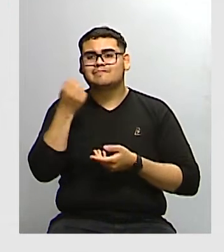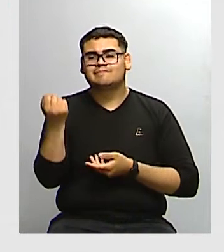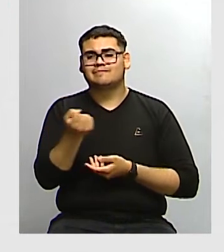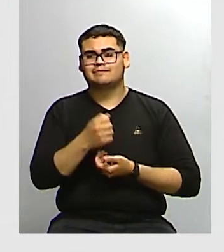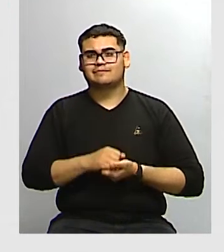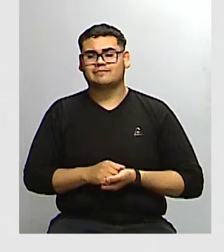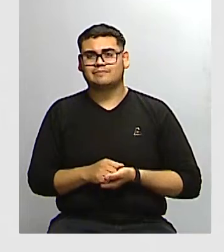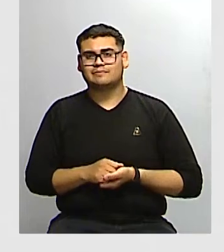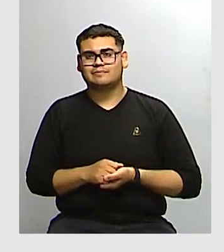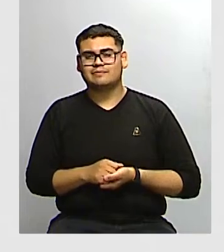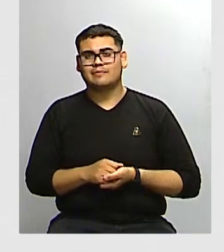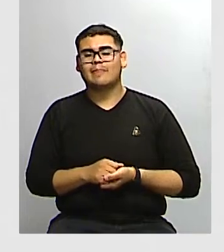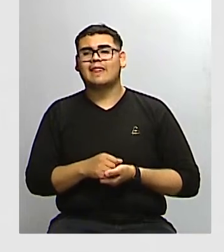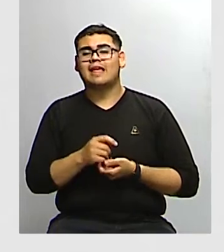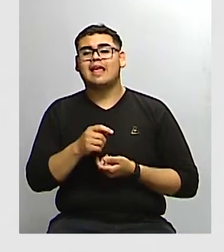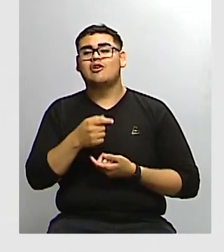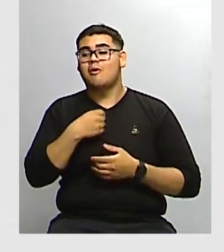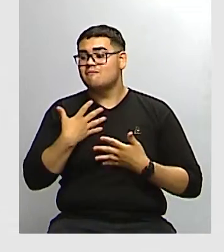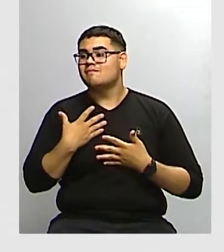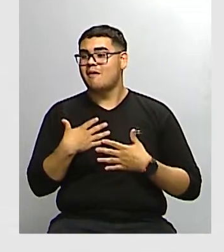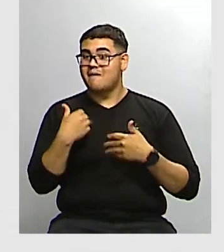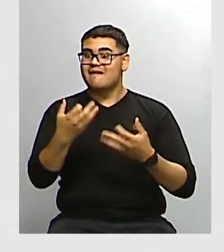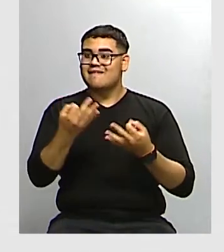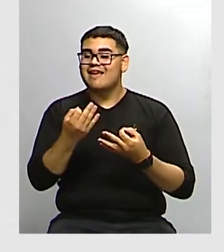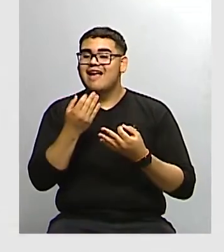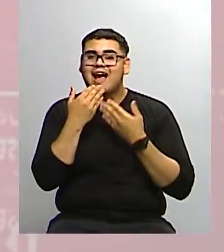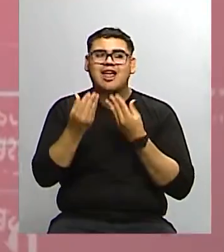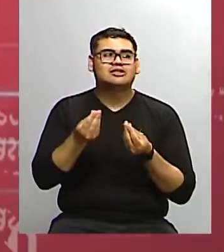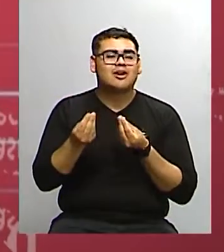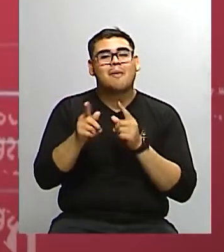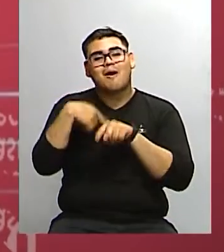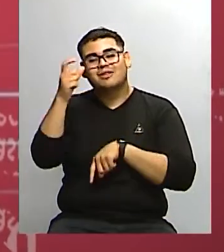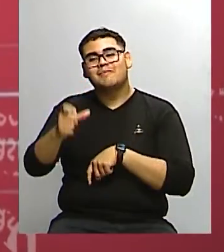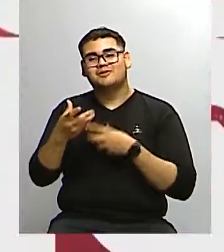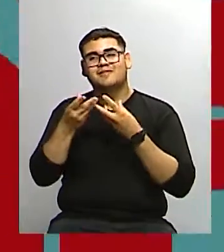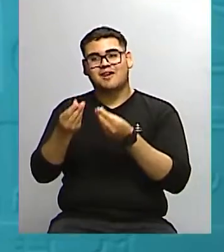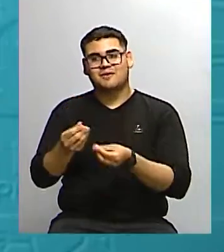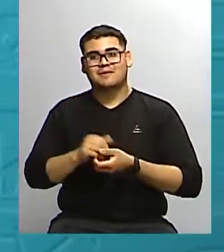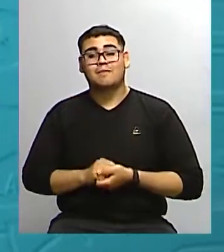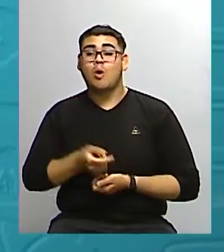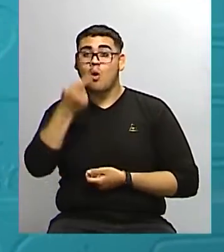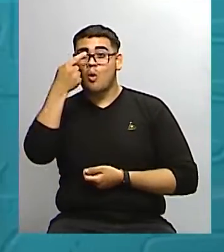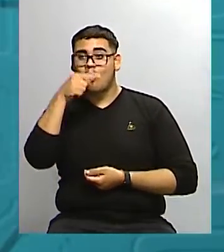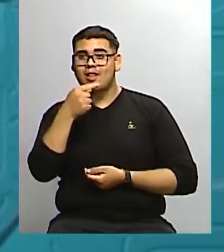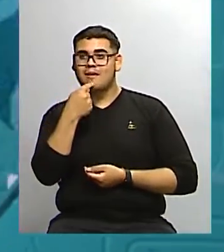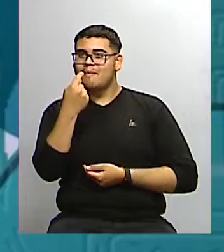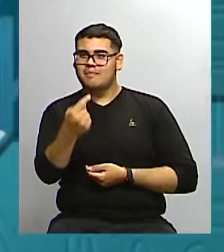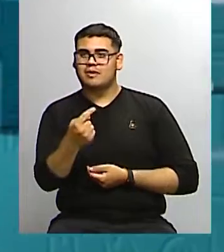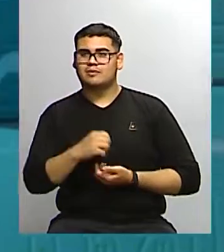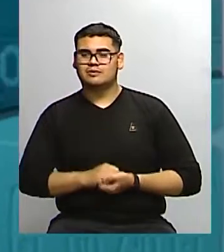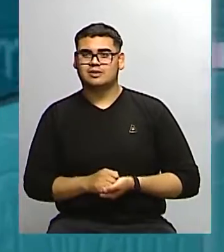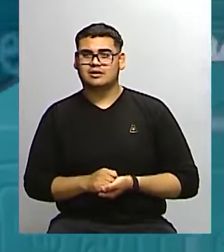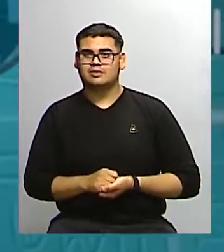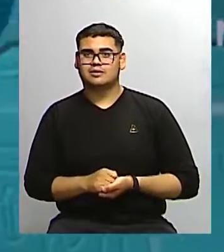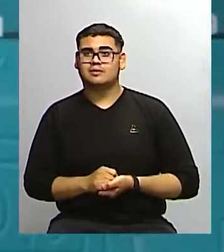que tienen de dar gracias es ayudar a otras. Entonces eso me ha llamado muchísimo la atención. Fernanda, una última consulta. Quería preguntarle desde el lugar que